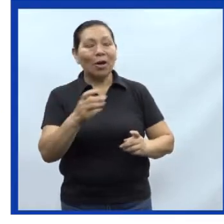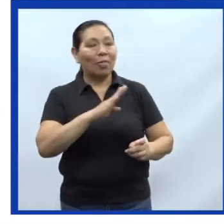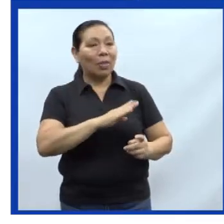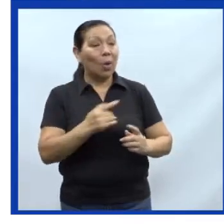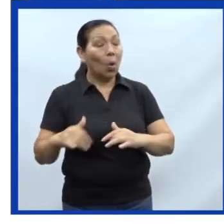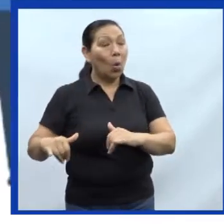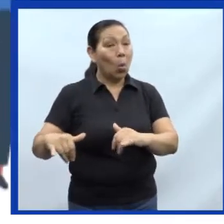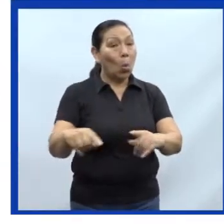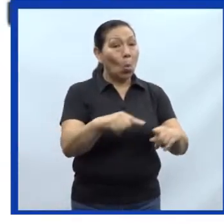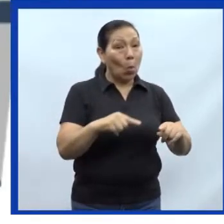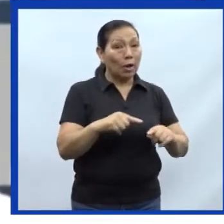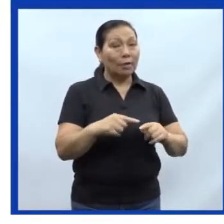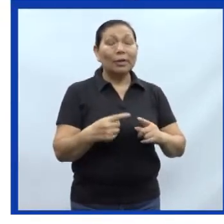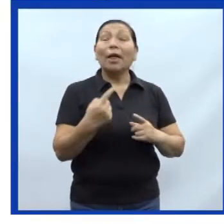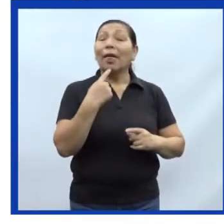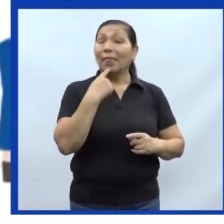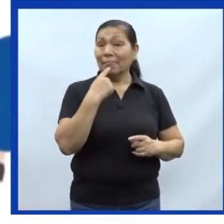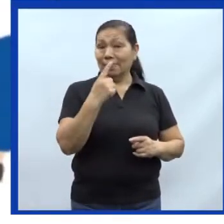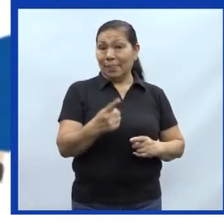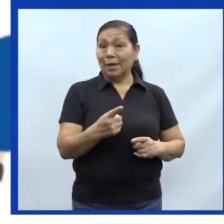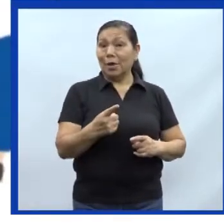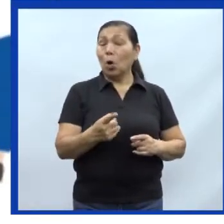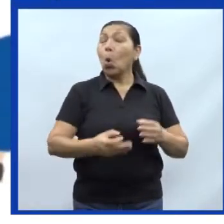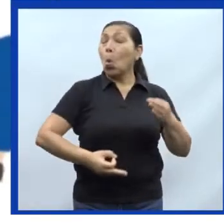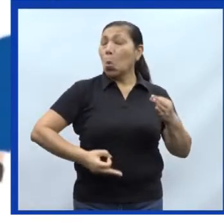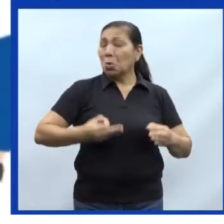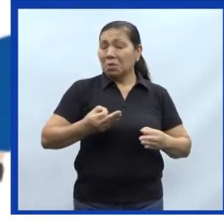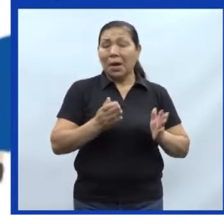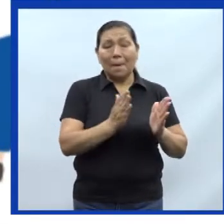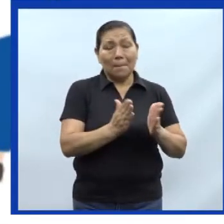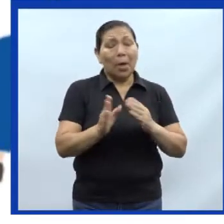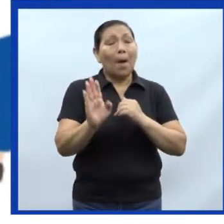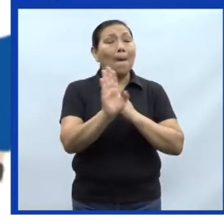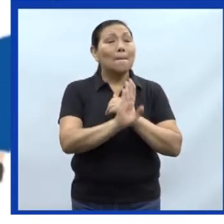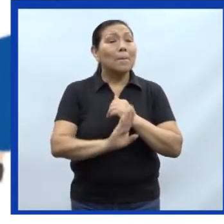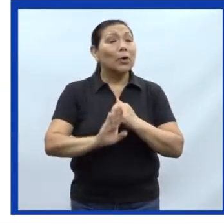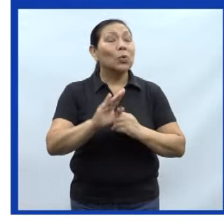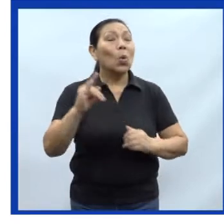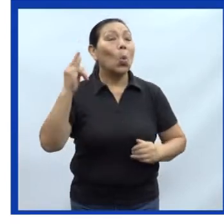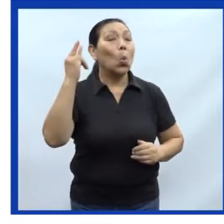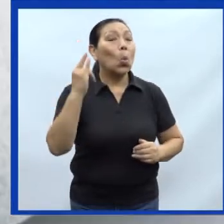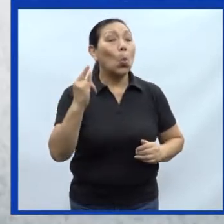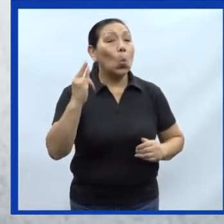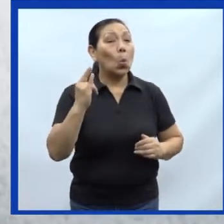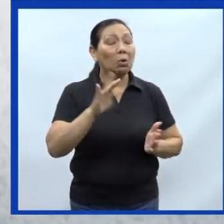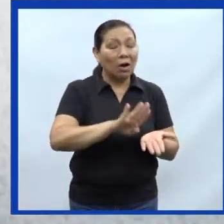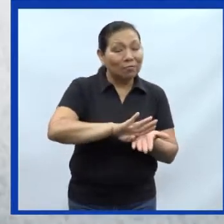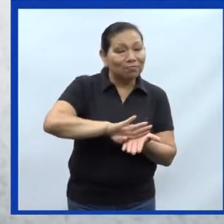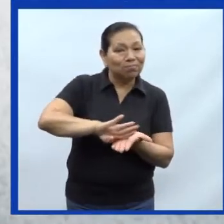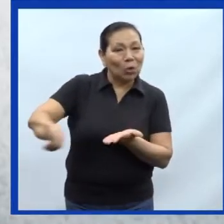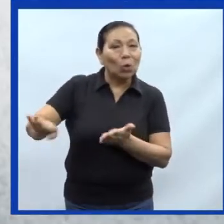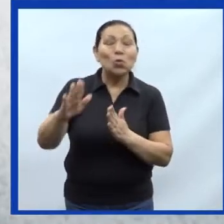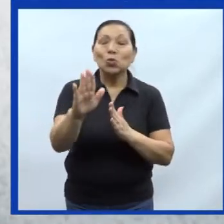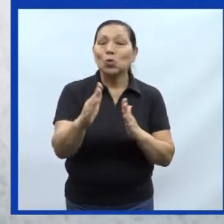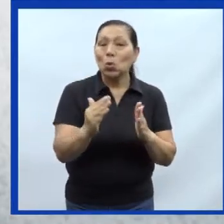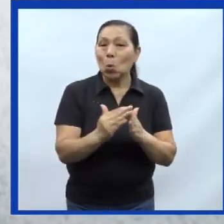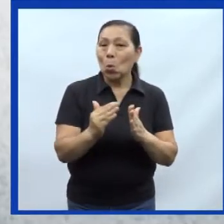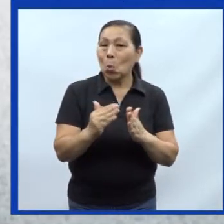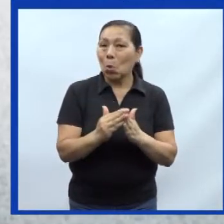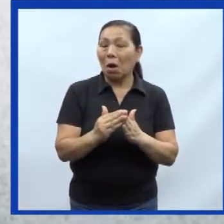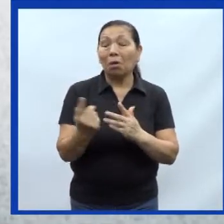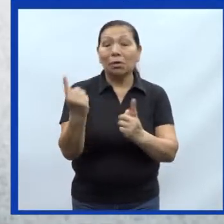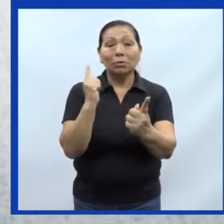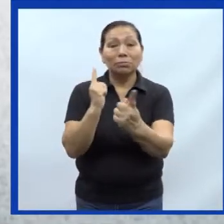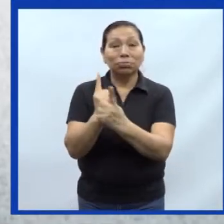Por unanimidad, el tribunal ratificó que la justicia puede dictar medidas de protección urgentes, como el retiro del agresor del domicilio, impedimento